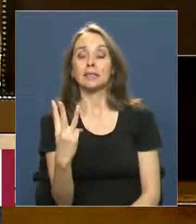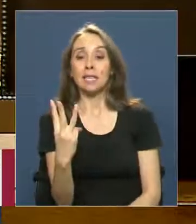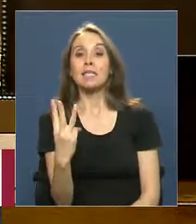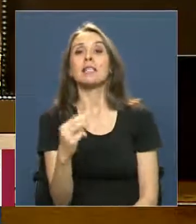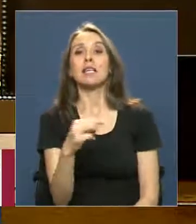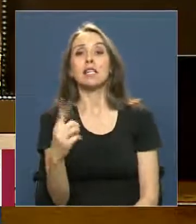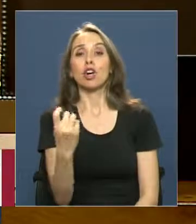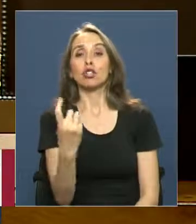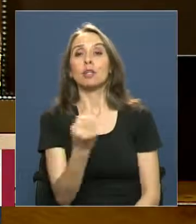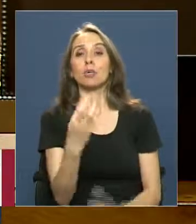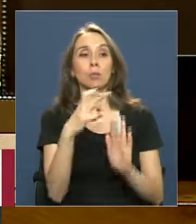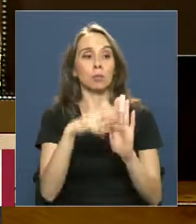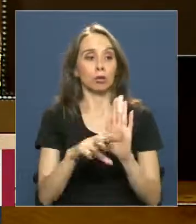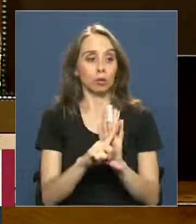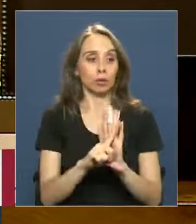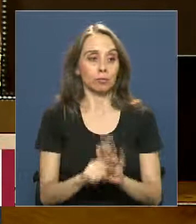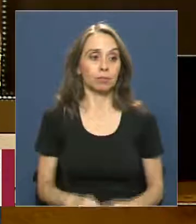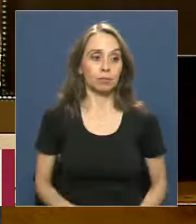13.303-11.